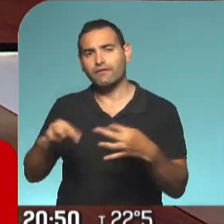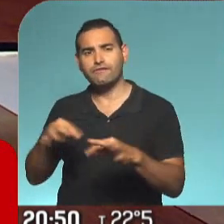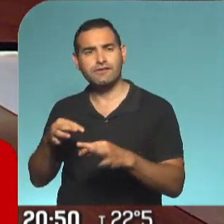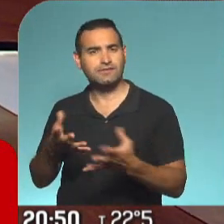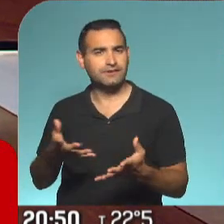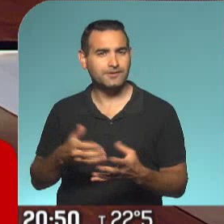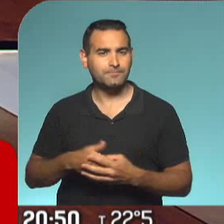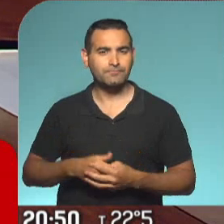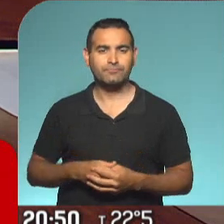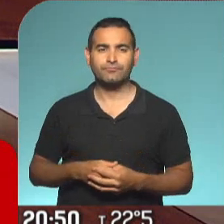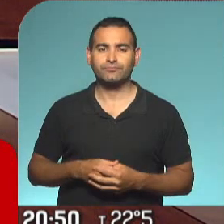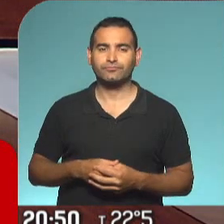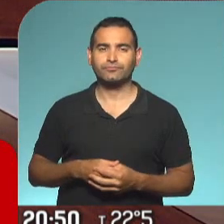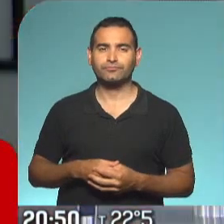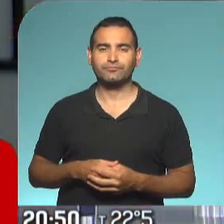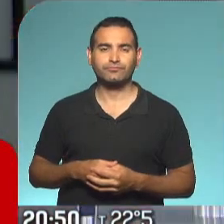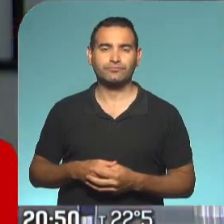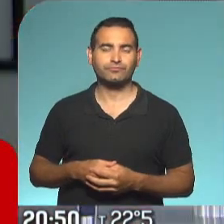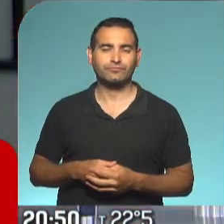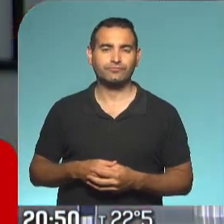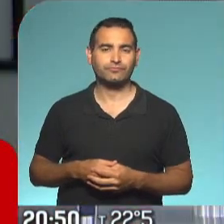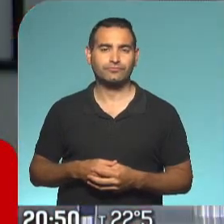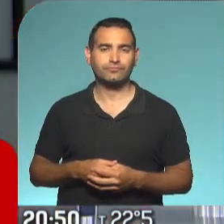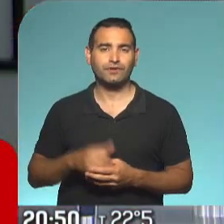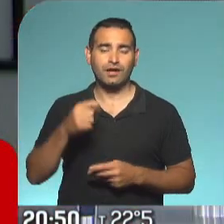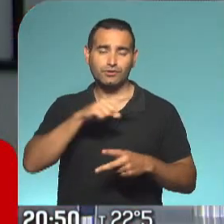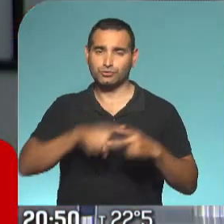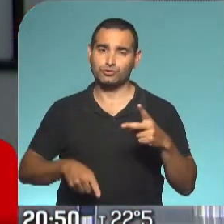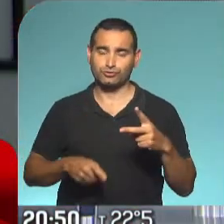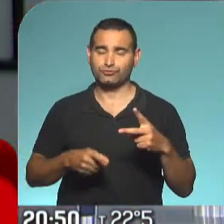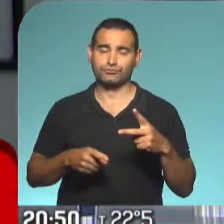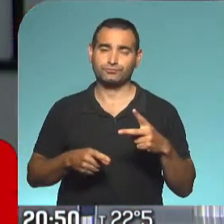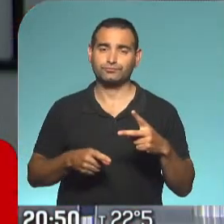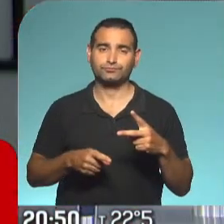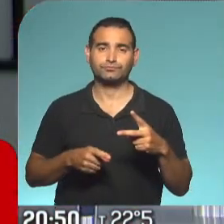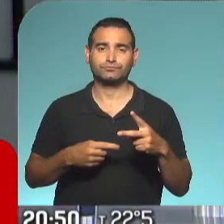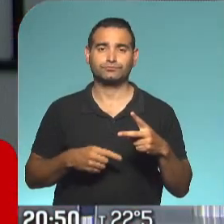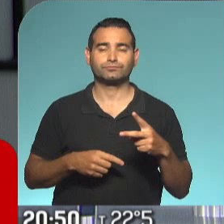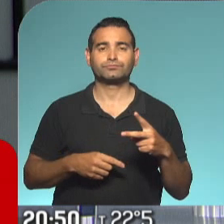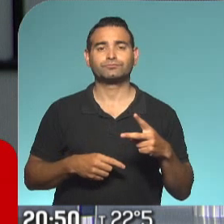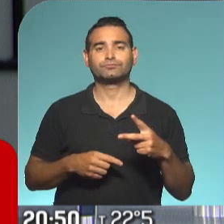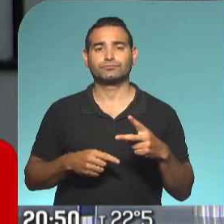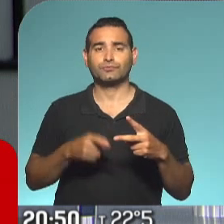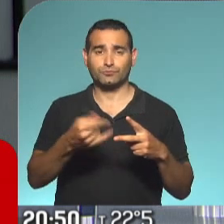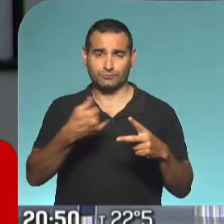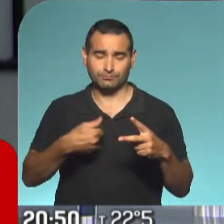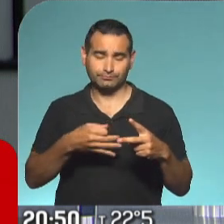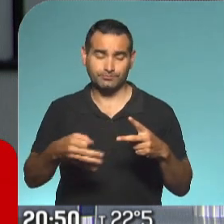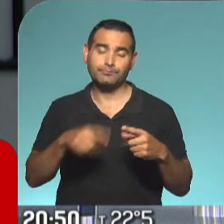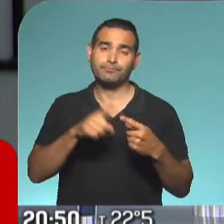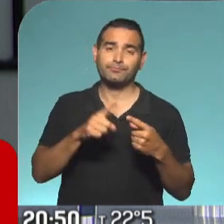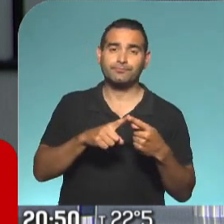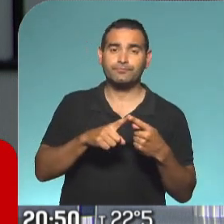tener otros beneficios económicos por otro lado. A ver, yo te diría, ahí hay dos elementos que me parece que explican mucho de esto que estás preguntando vos. El